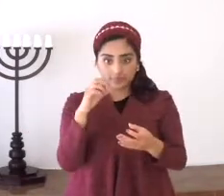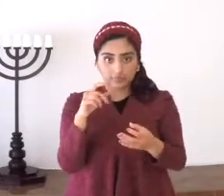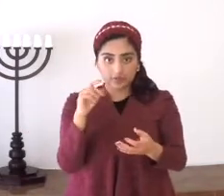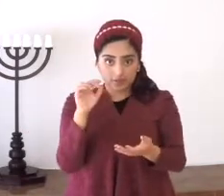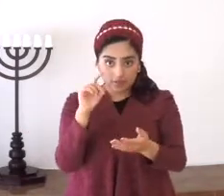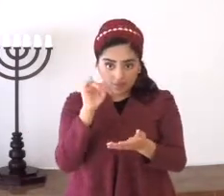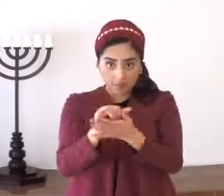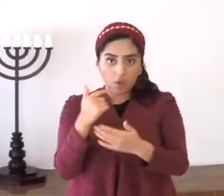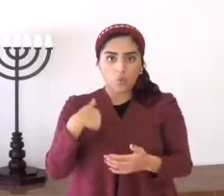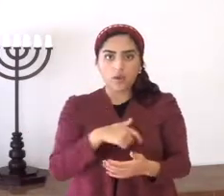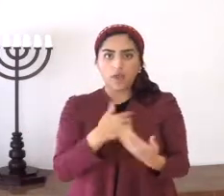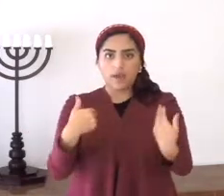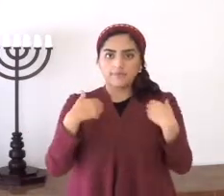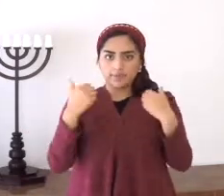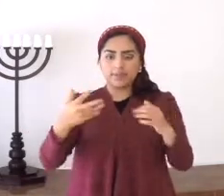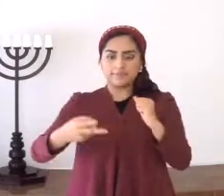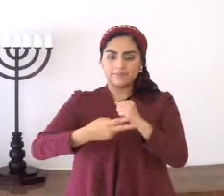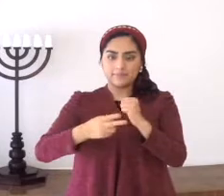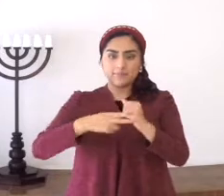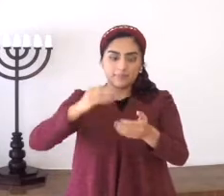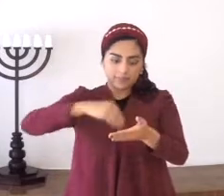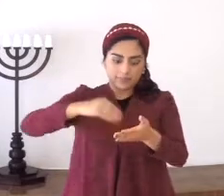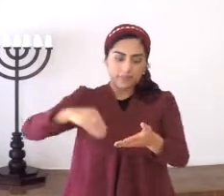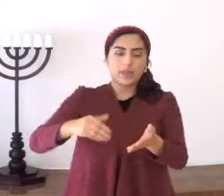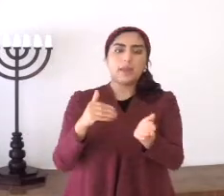mundo. Porque de eso